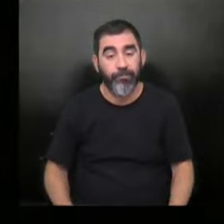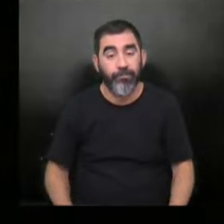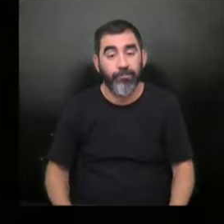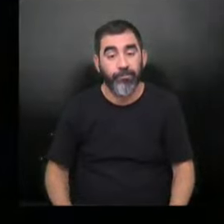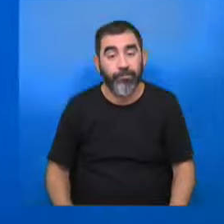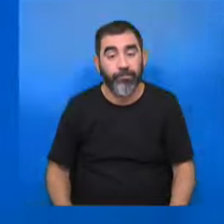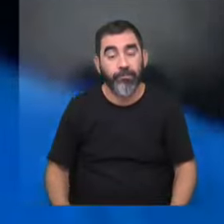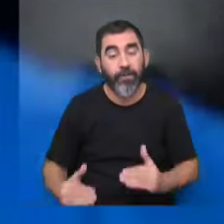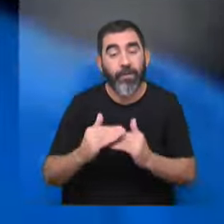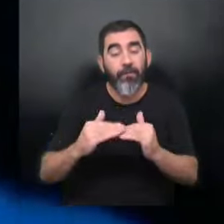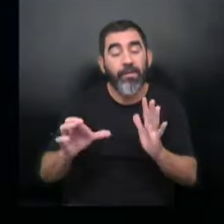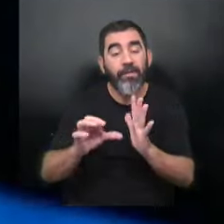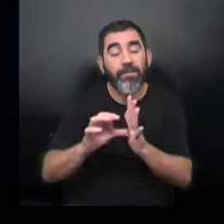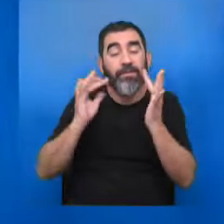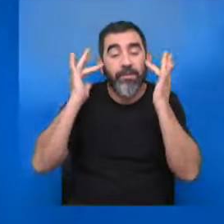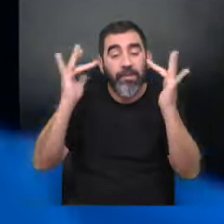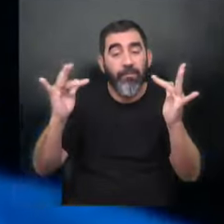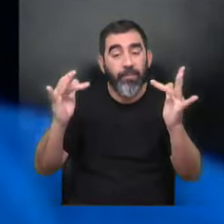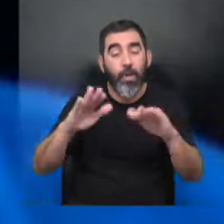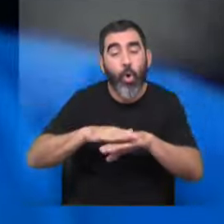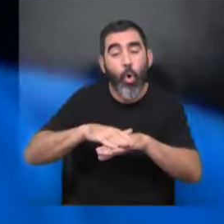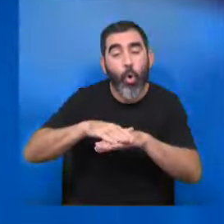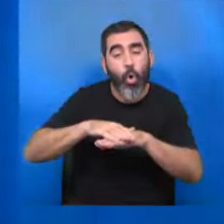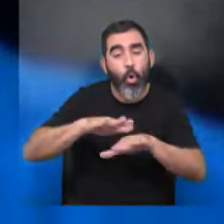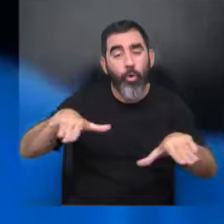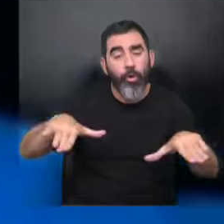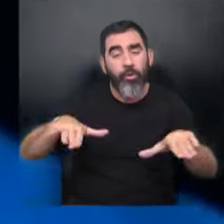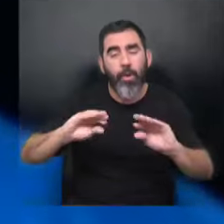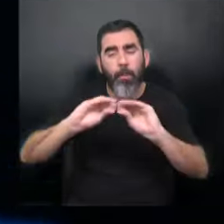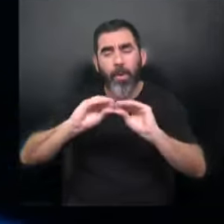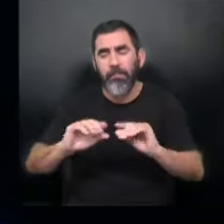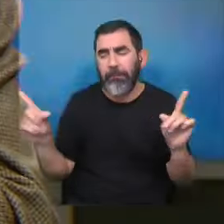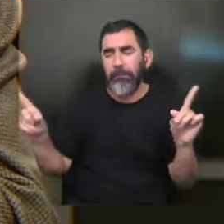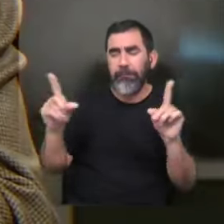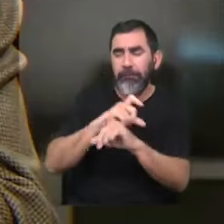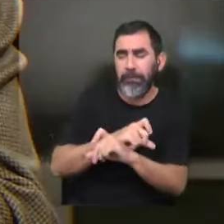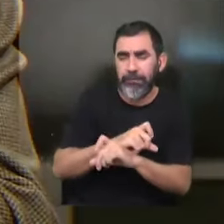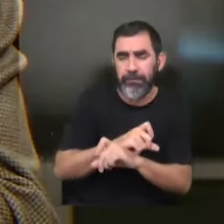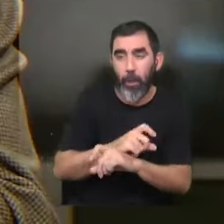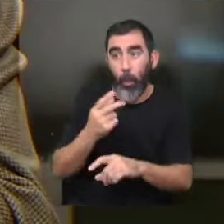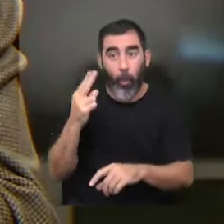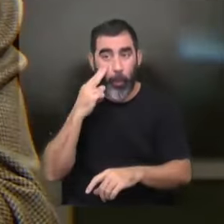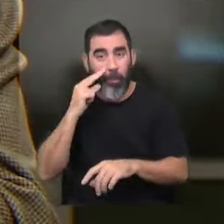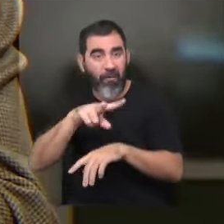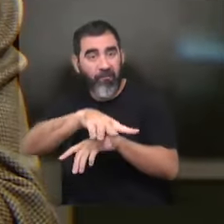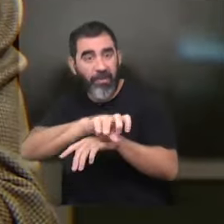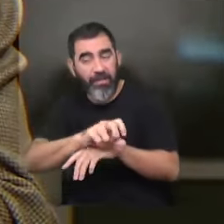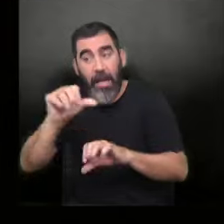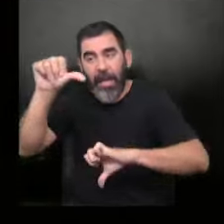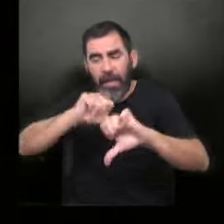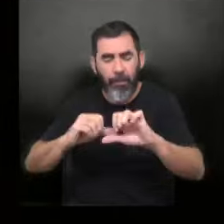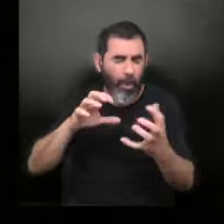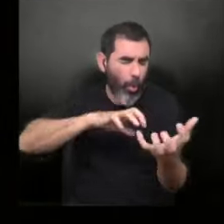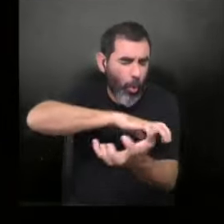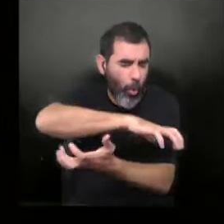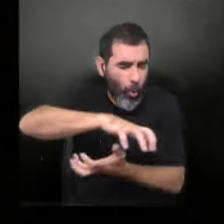y la base del sistema educativo, ¿no? Eso de que ya los chiquitos... Ay, la matemática es difícil, uy, vas a tener problemas con física, química es un lío